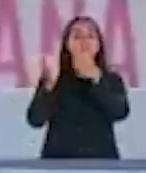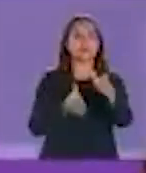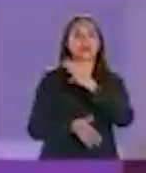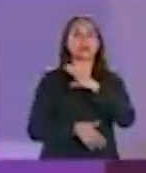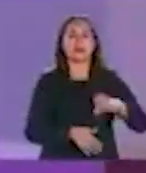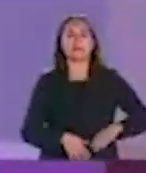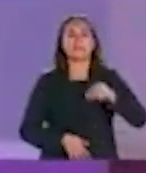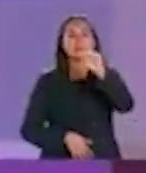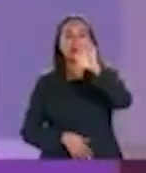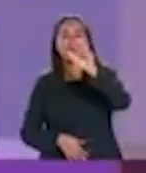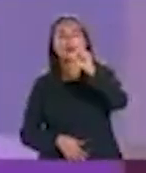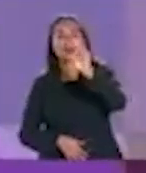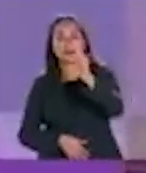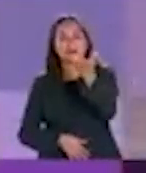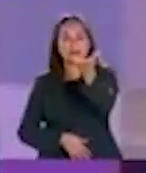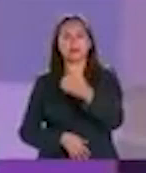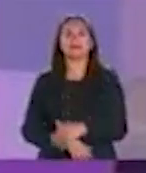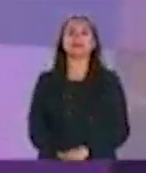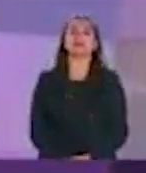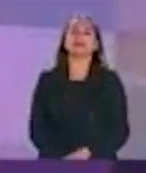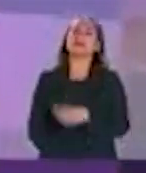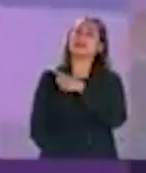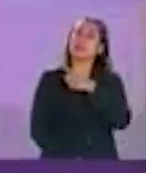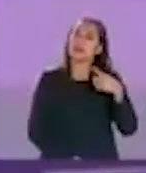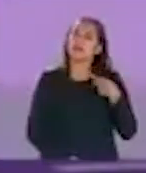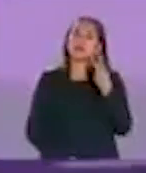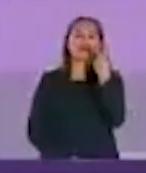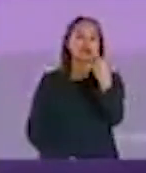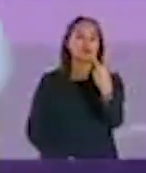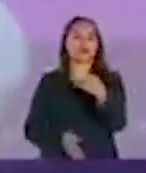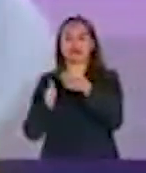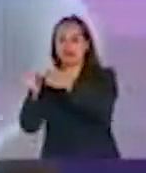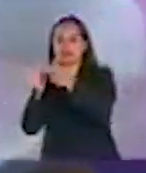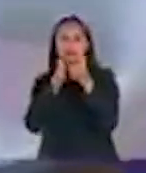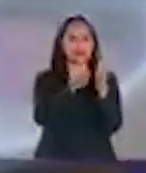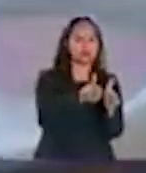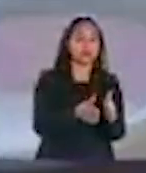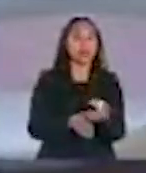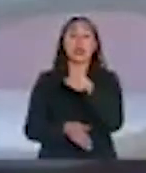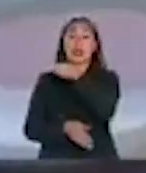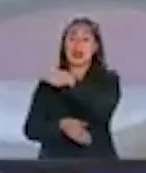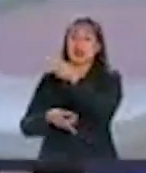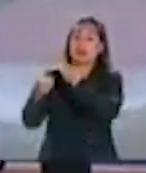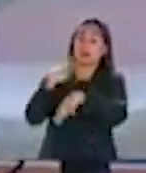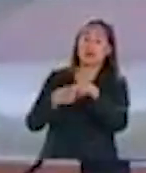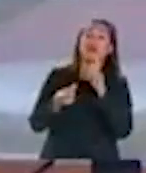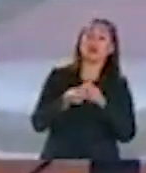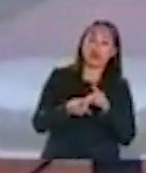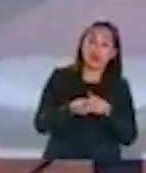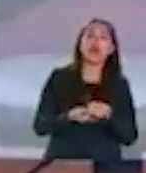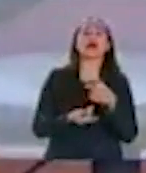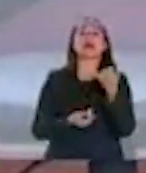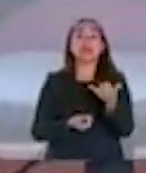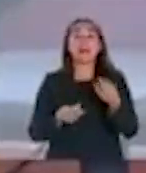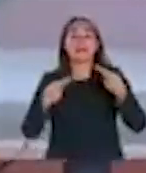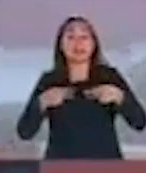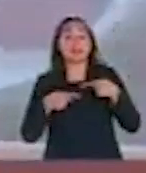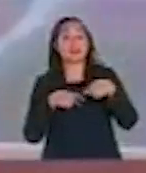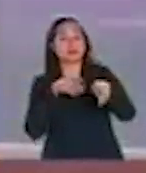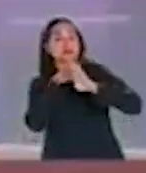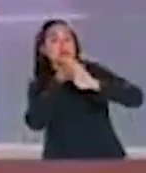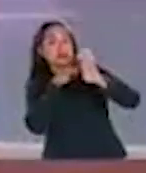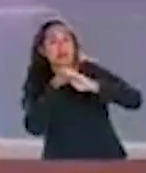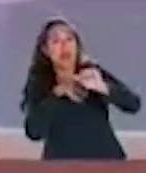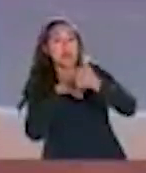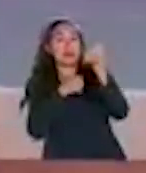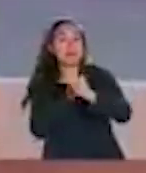tenemos que trabajar en las dos direcciones en las comunidades de origen y tenemos que trabajar en la diferencia del migrante fuera en las comunidades de